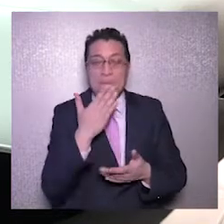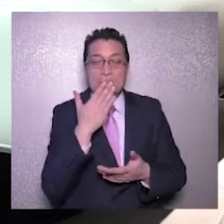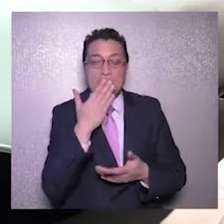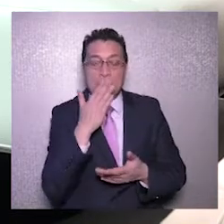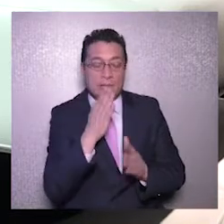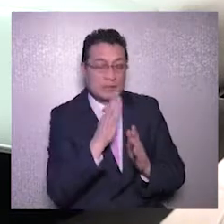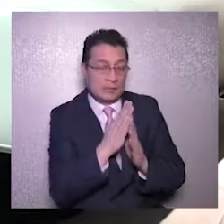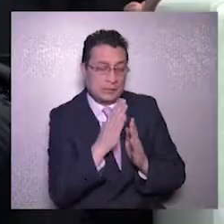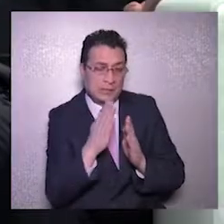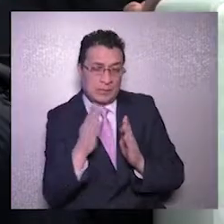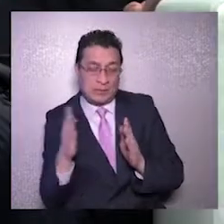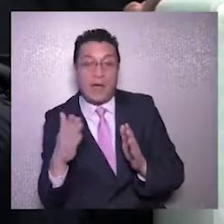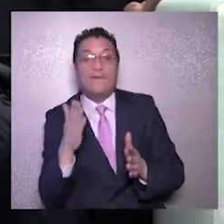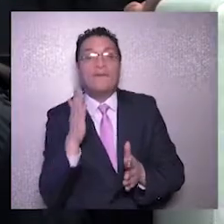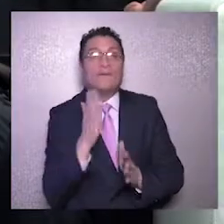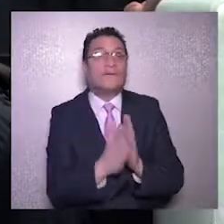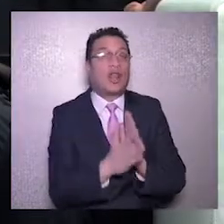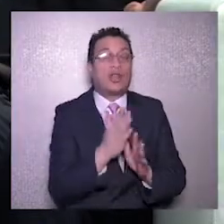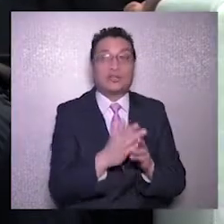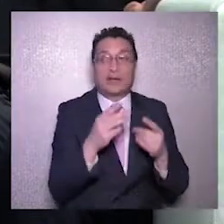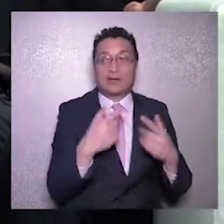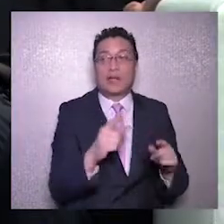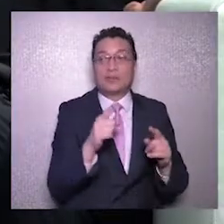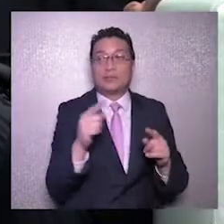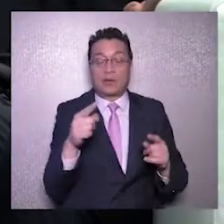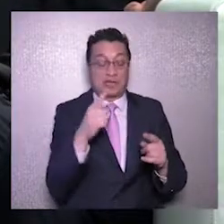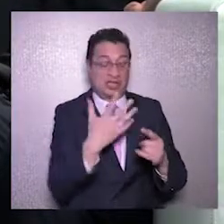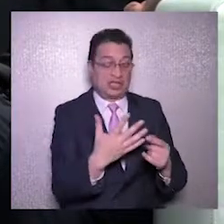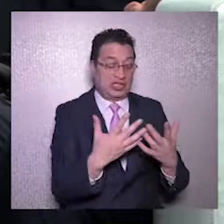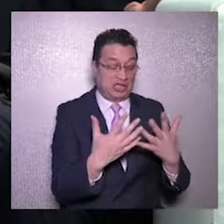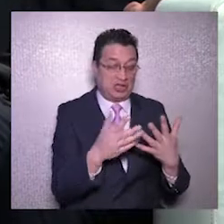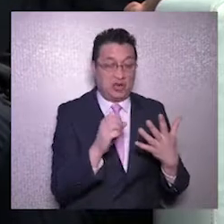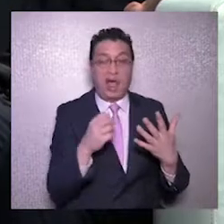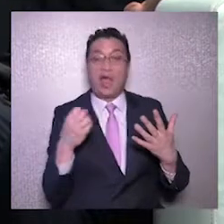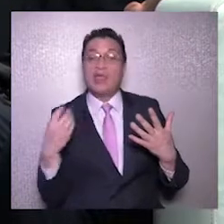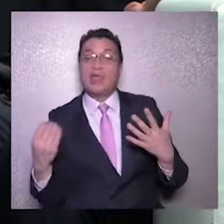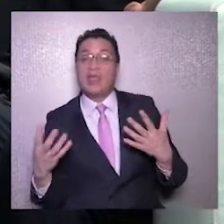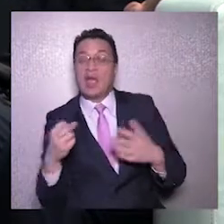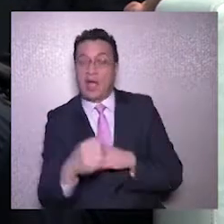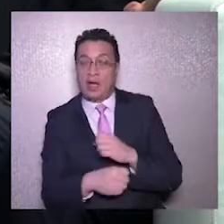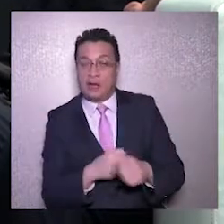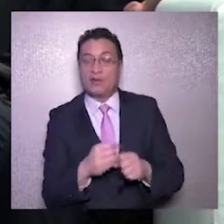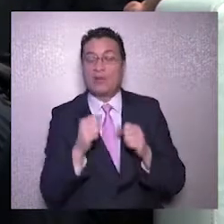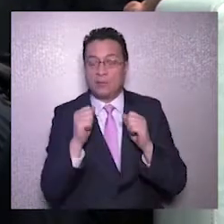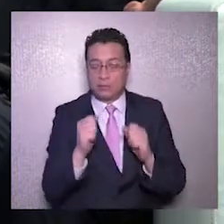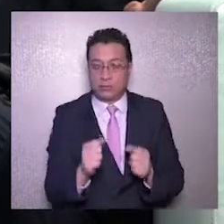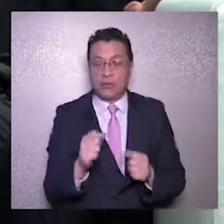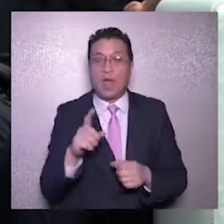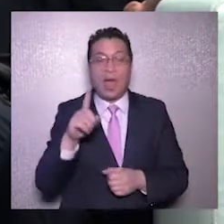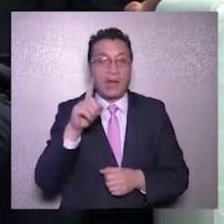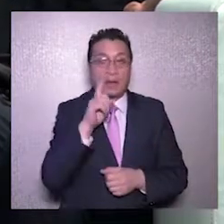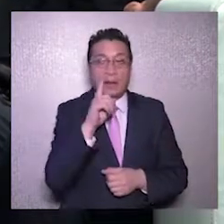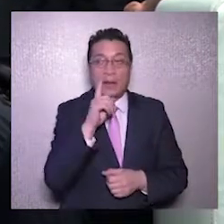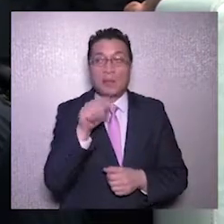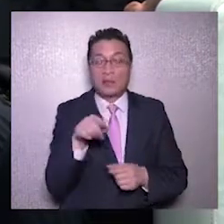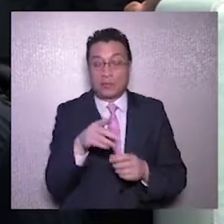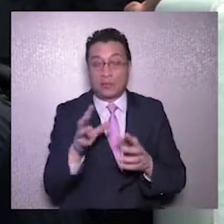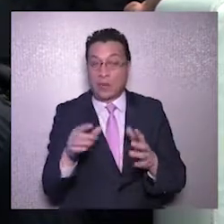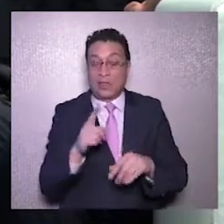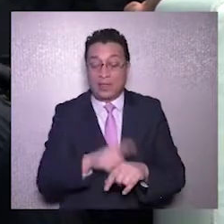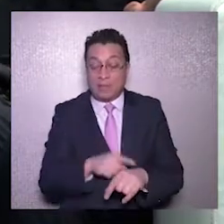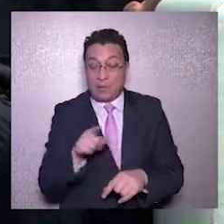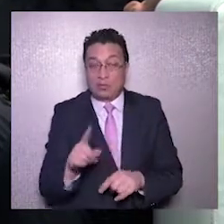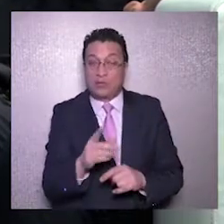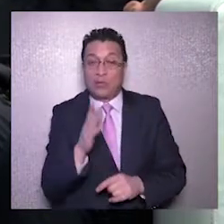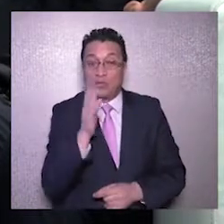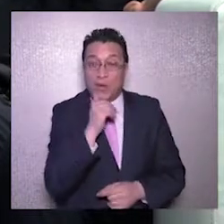velocidad. Y cuando escuchaba hace un instante que de aquí a 5 o 10 años más tal vez podríamos tener, la verdad es que eso, no hay tiempo para eso.